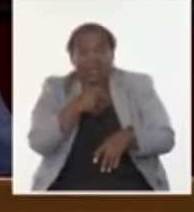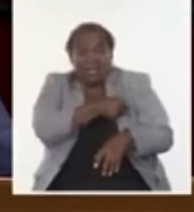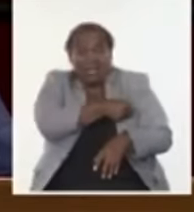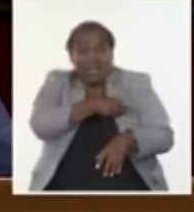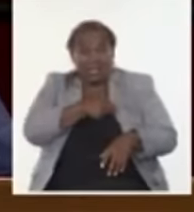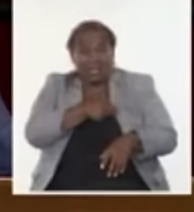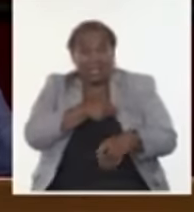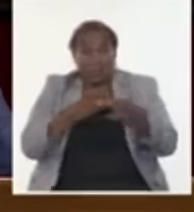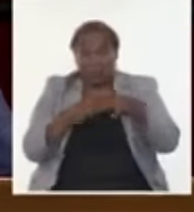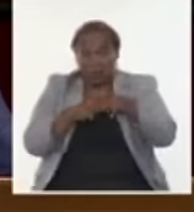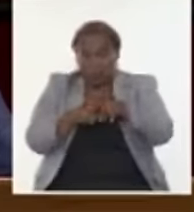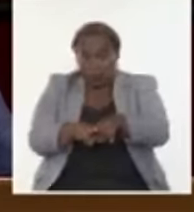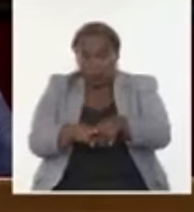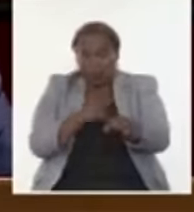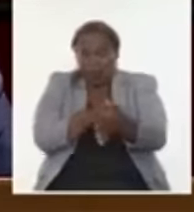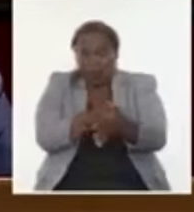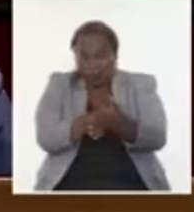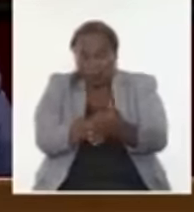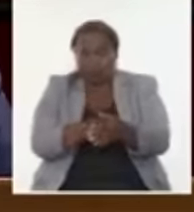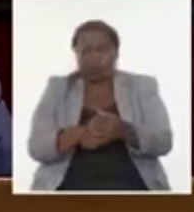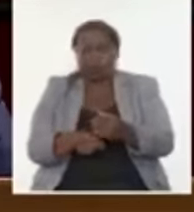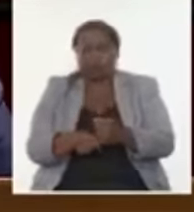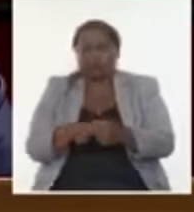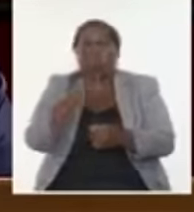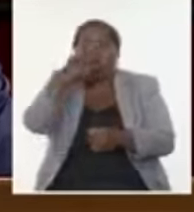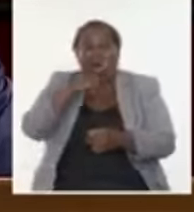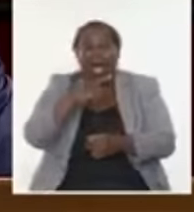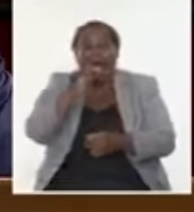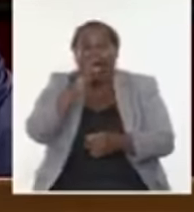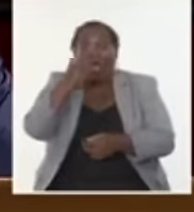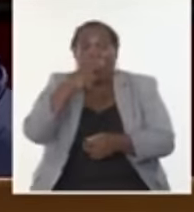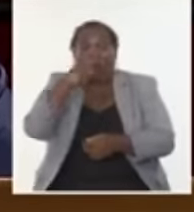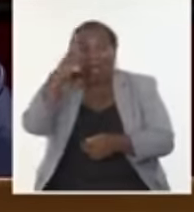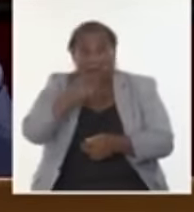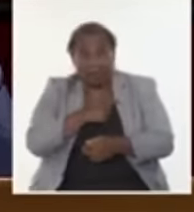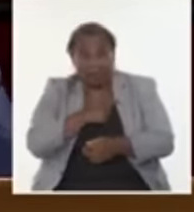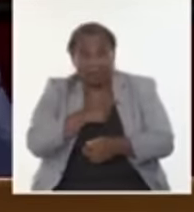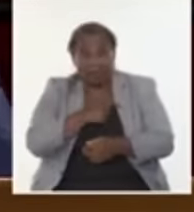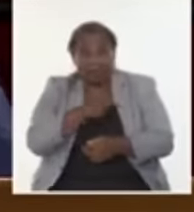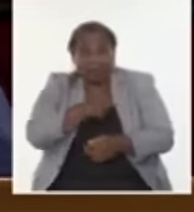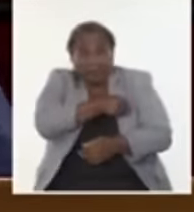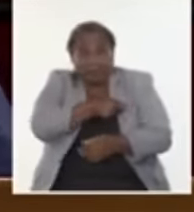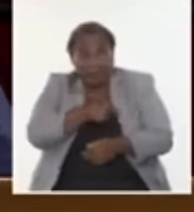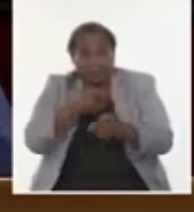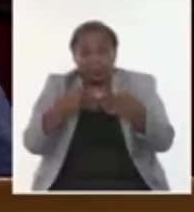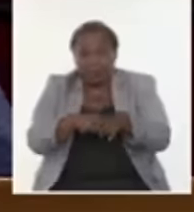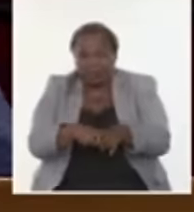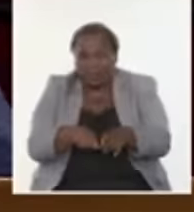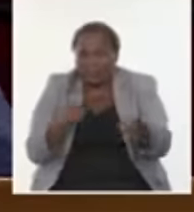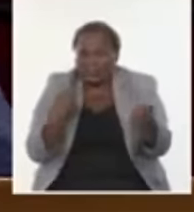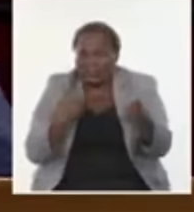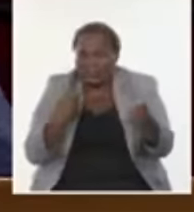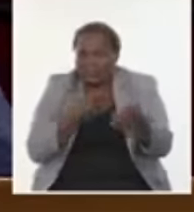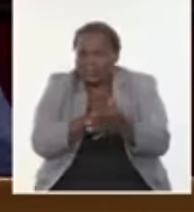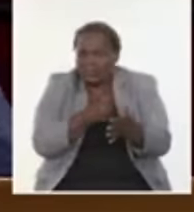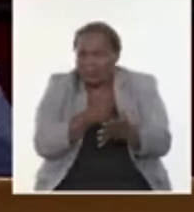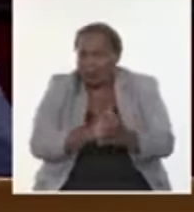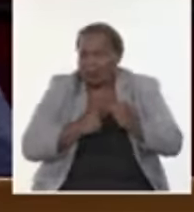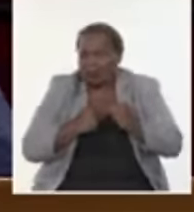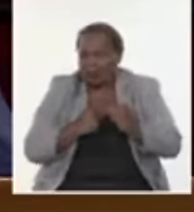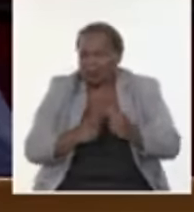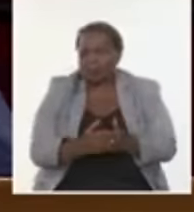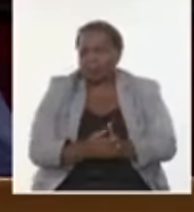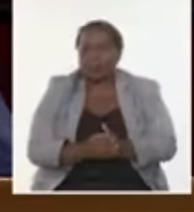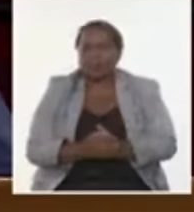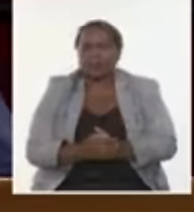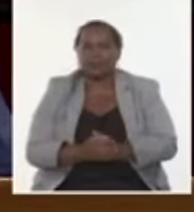están enfrentando esta situación y ahí están llevando día a día más un enfrentamiento grande en este sentido.